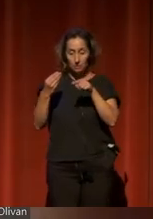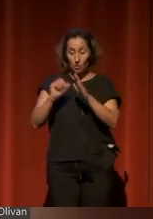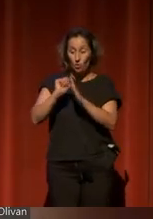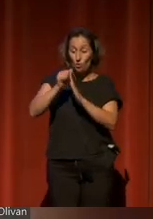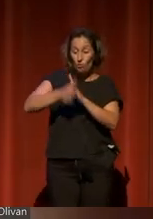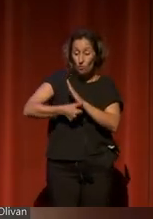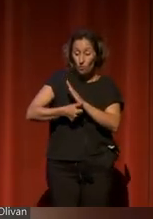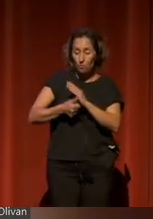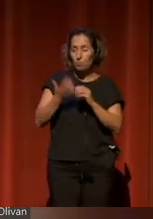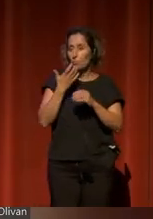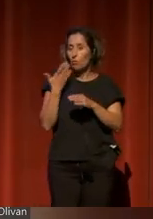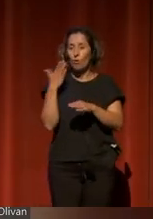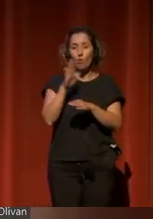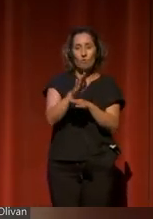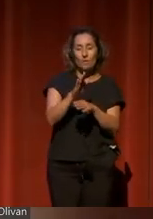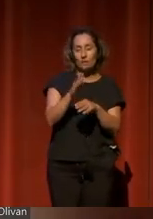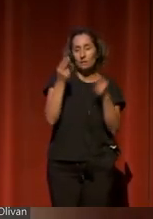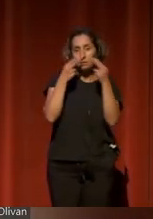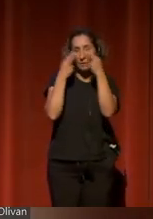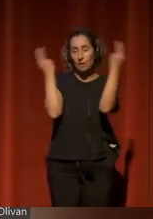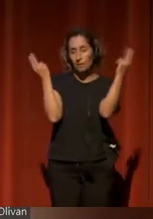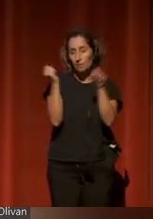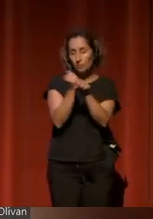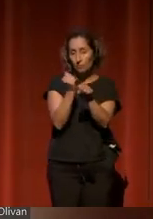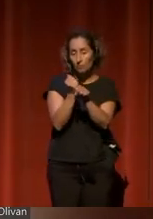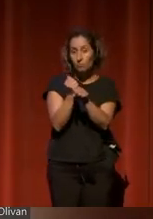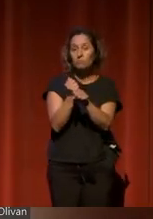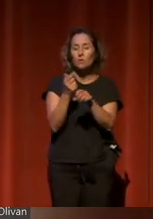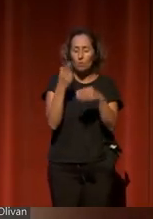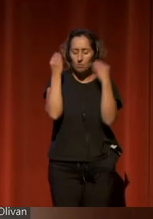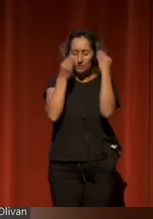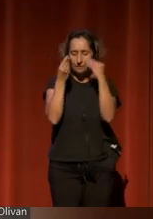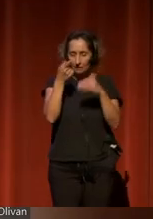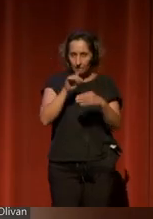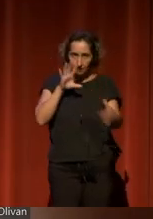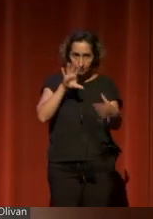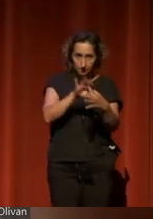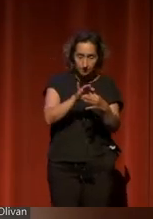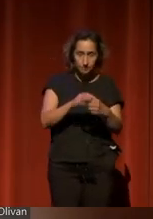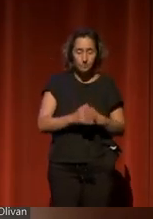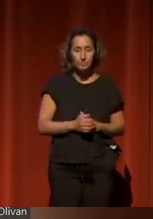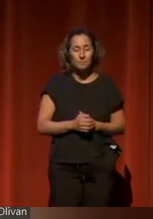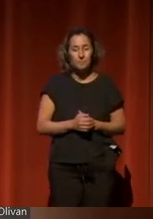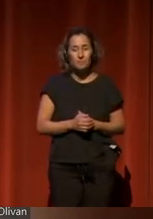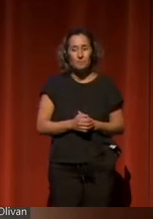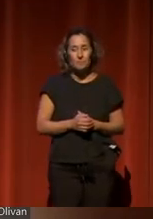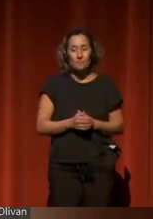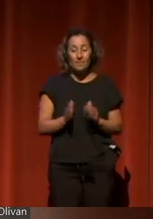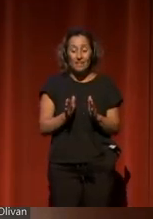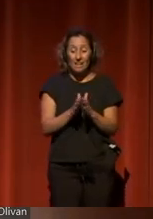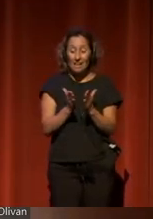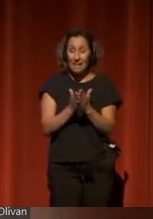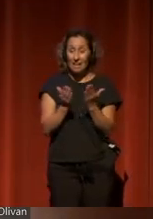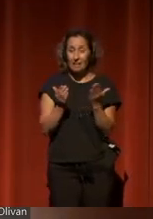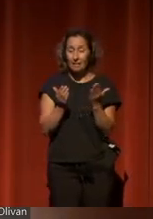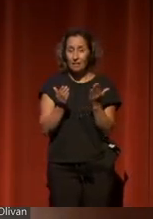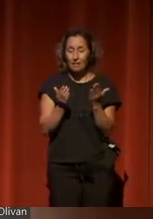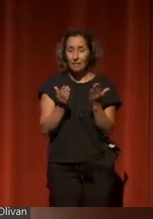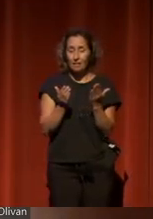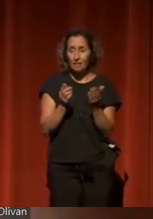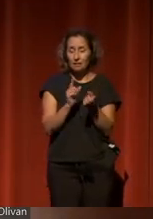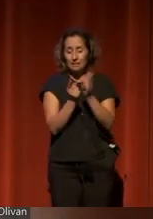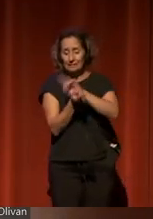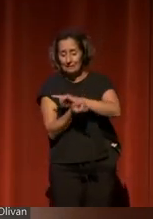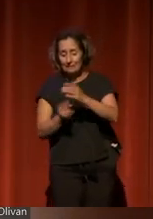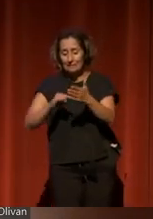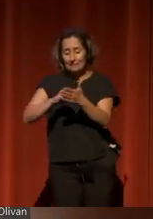nuevas ofertas de empleo público no Yo este trabajo está muy vinculado también a un a un agenda de transformación de de los